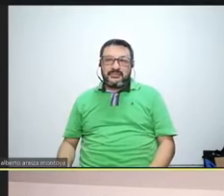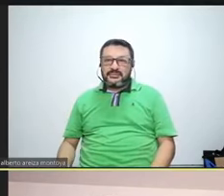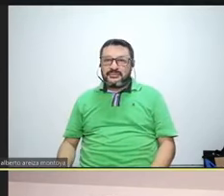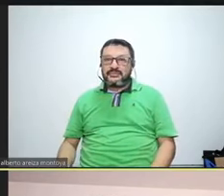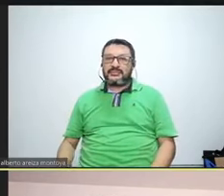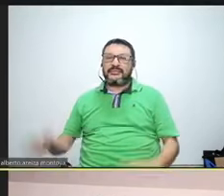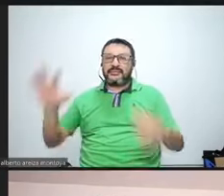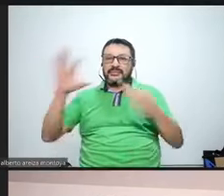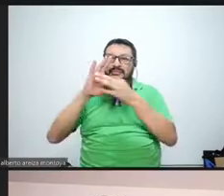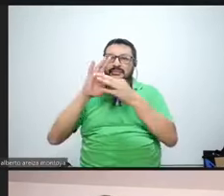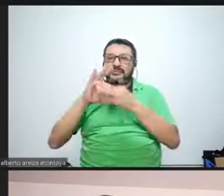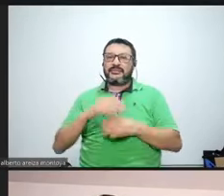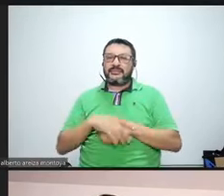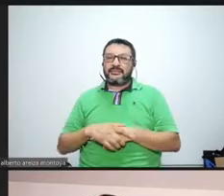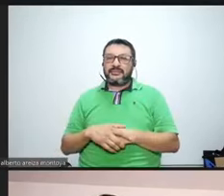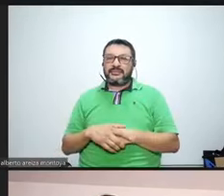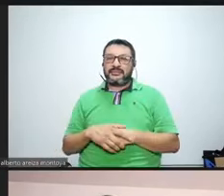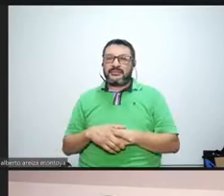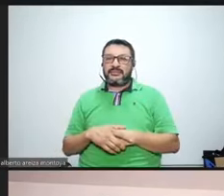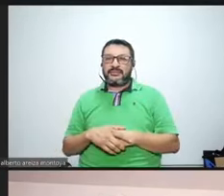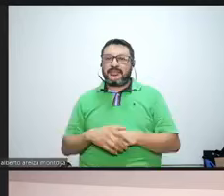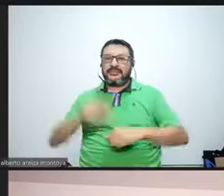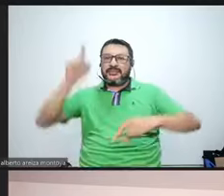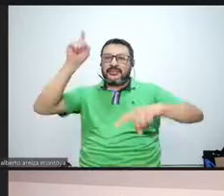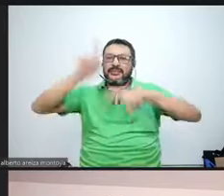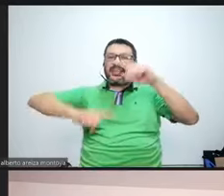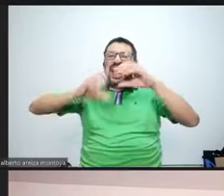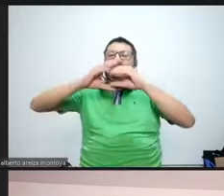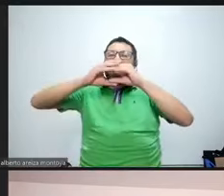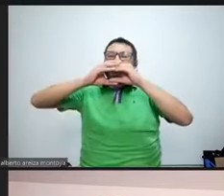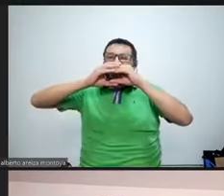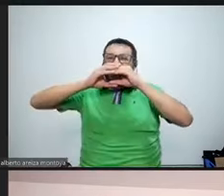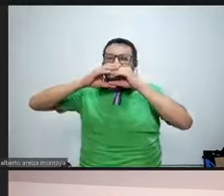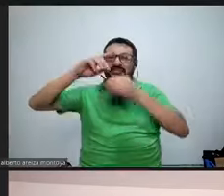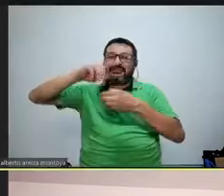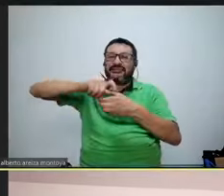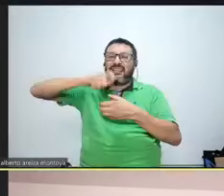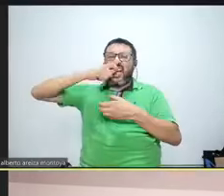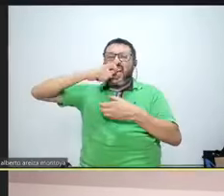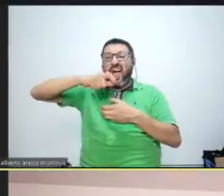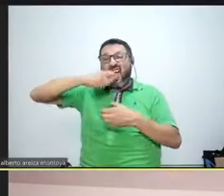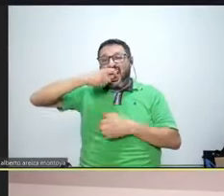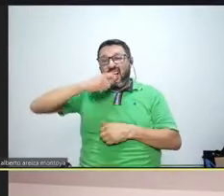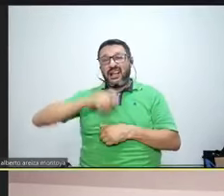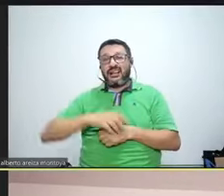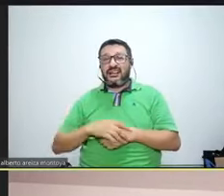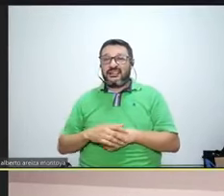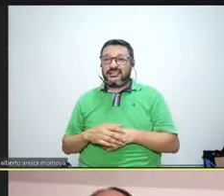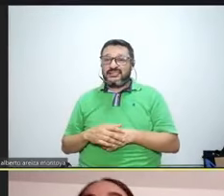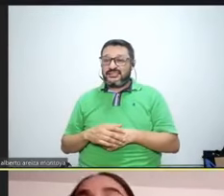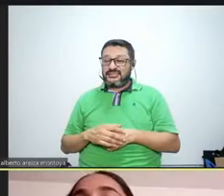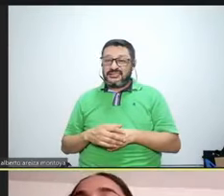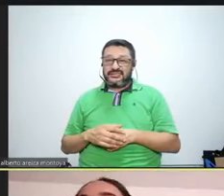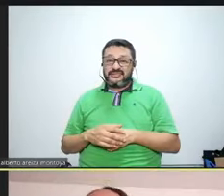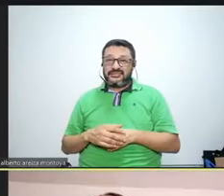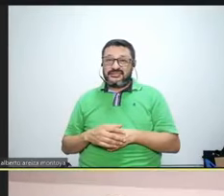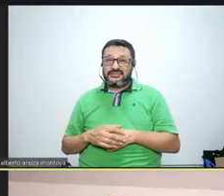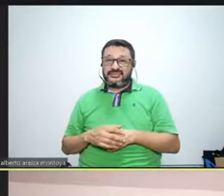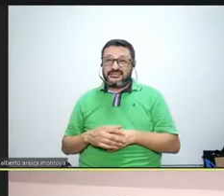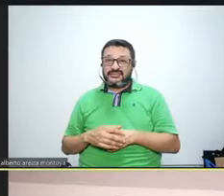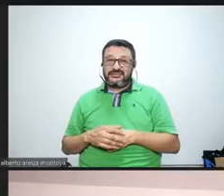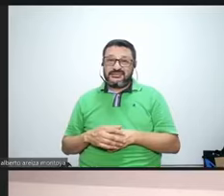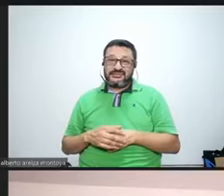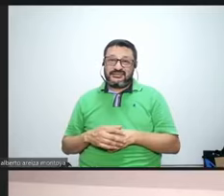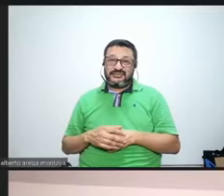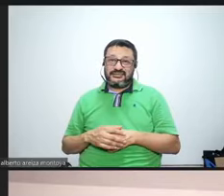complemento. No se puede comer una hamburguesa con papita los viernes. Gina. Ah. Y más en gimnasia.